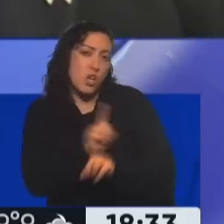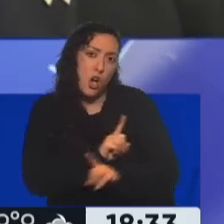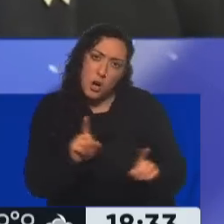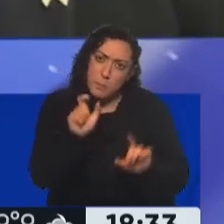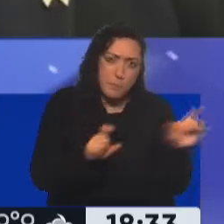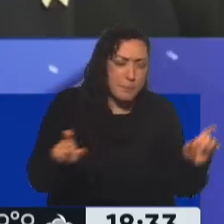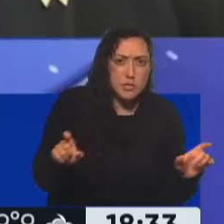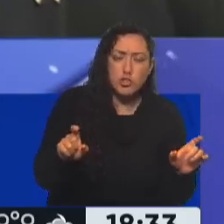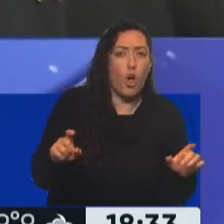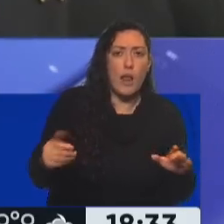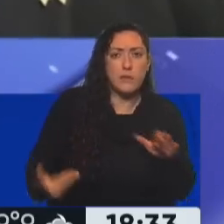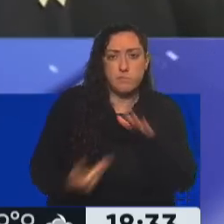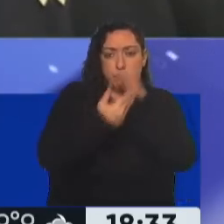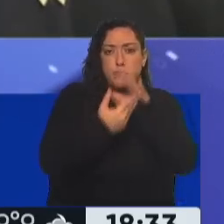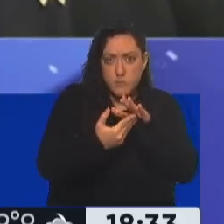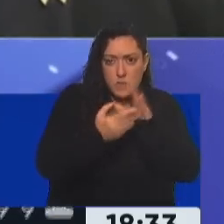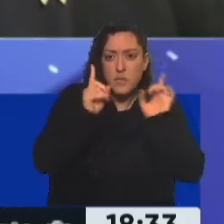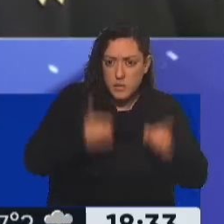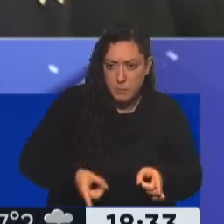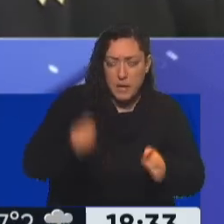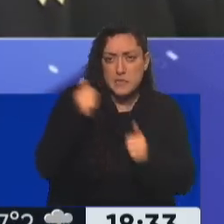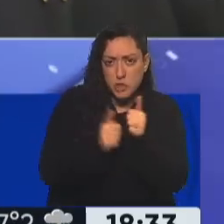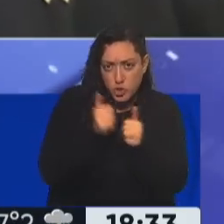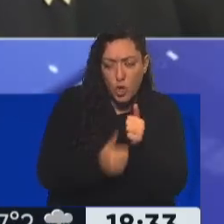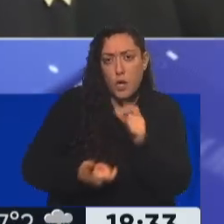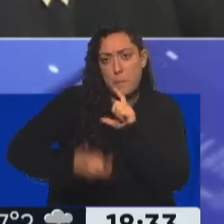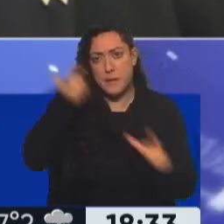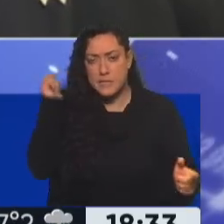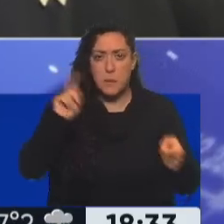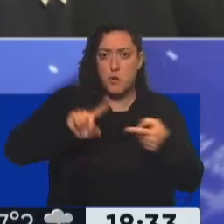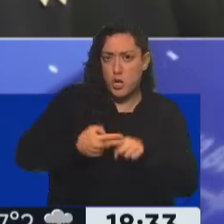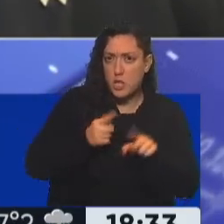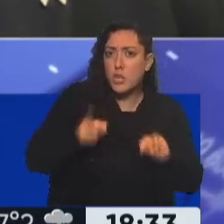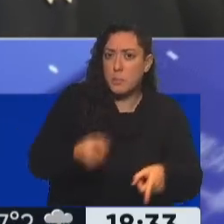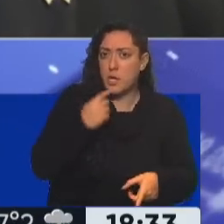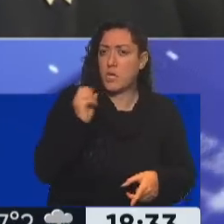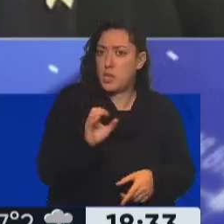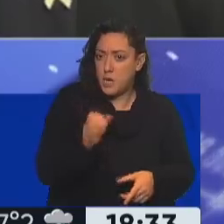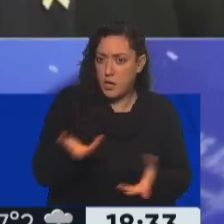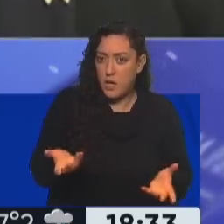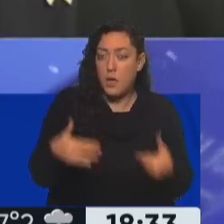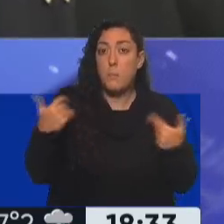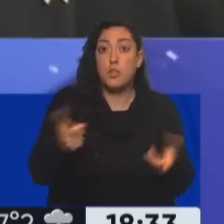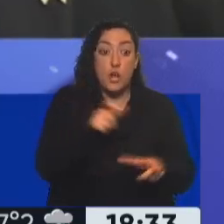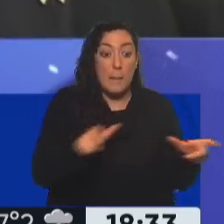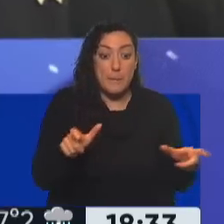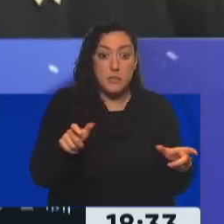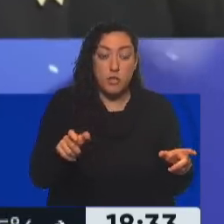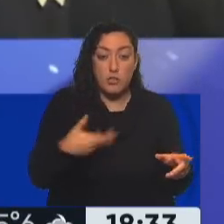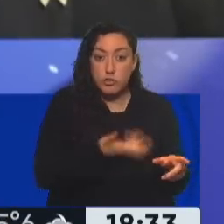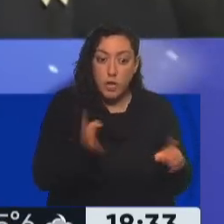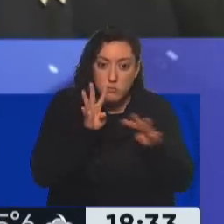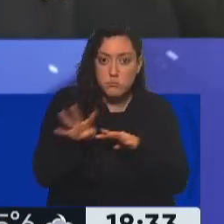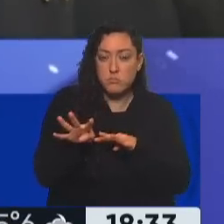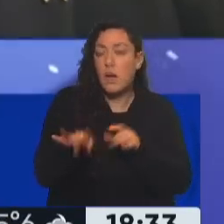de muchísima centralidad y con un historial de trayectoria política que hace que la gente los escuche. Claro. Y un debate que no había